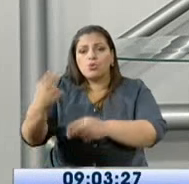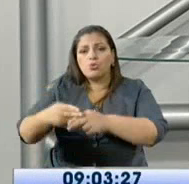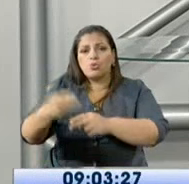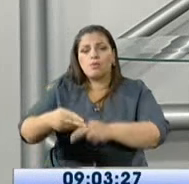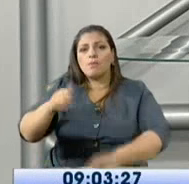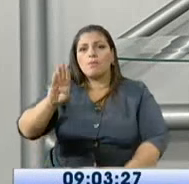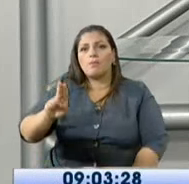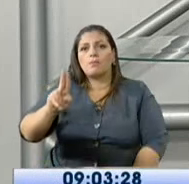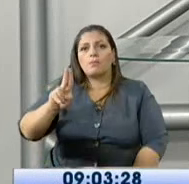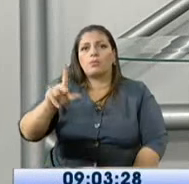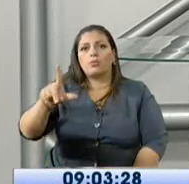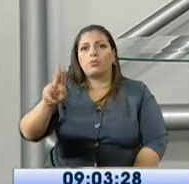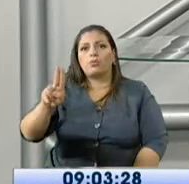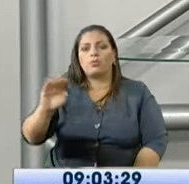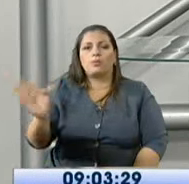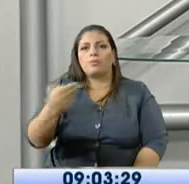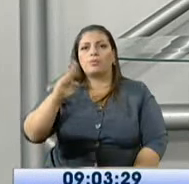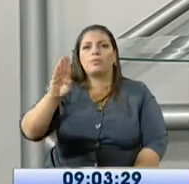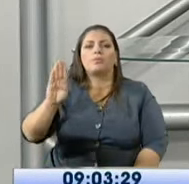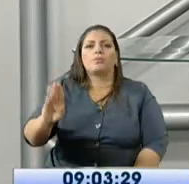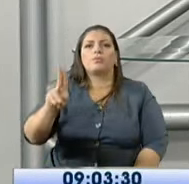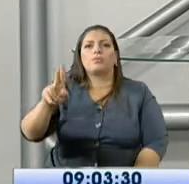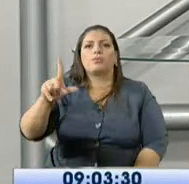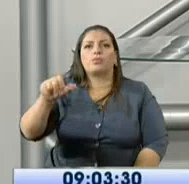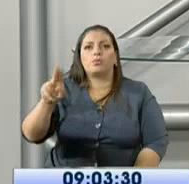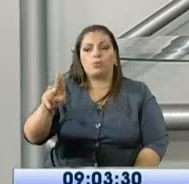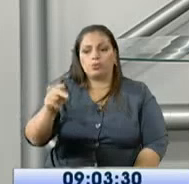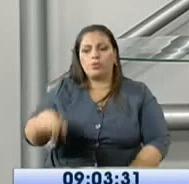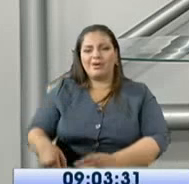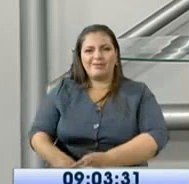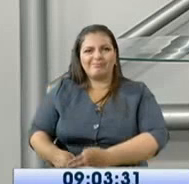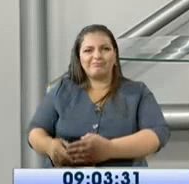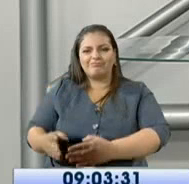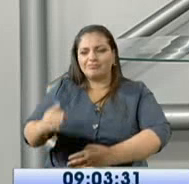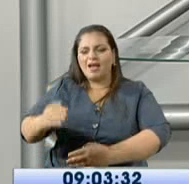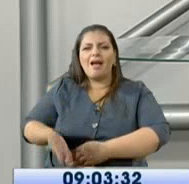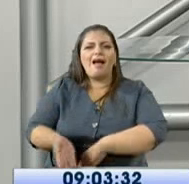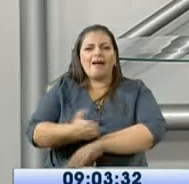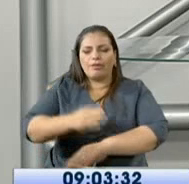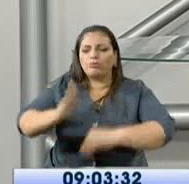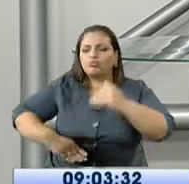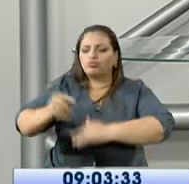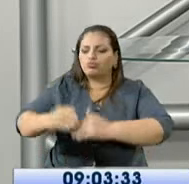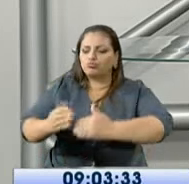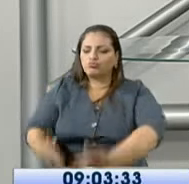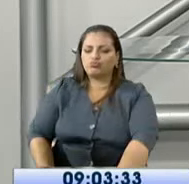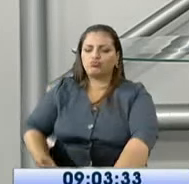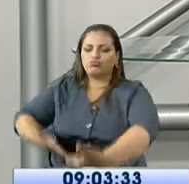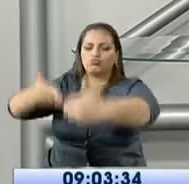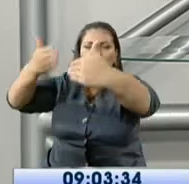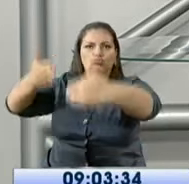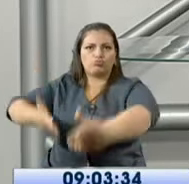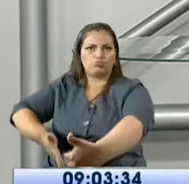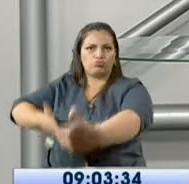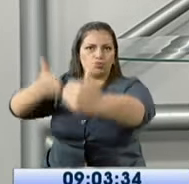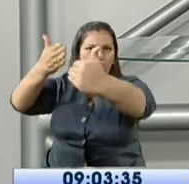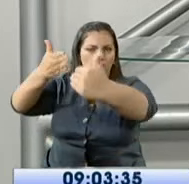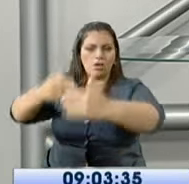colapsado? Por la presencia de las lluvias. Por eso solicitan ayuda inmediata de parte de las autoridades.